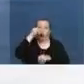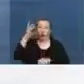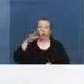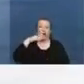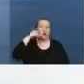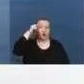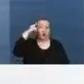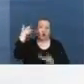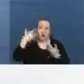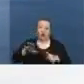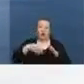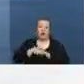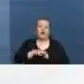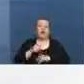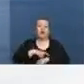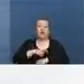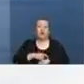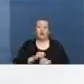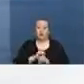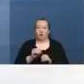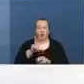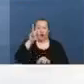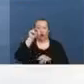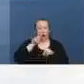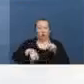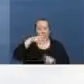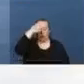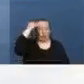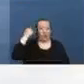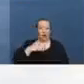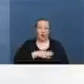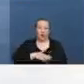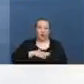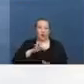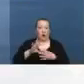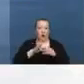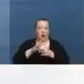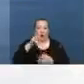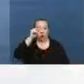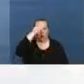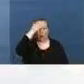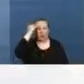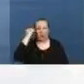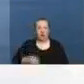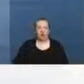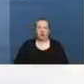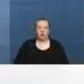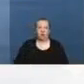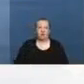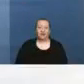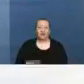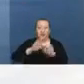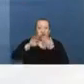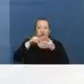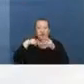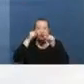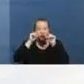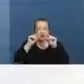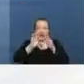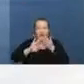demora prohibido olvidar compañías déjeme ver que la letra está muy pequeña de este la vez estudia y